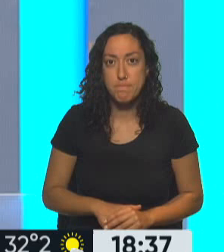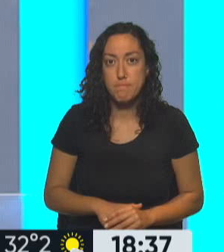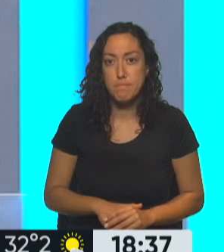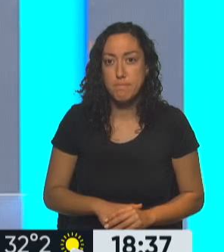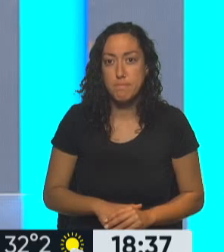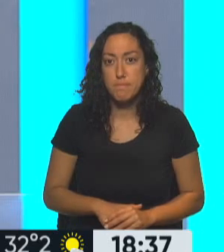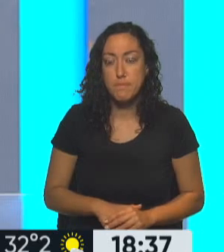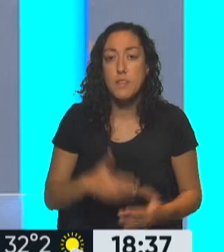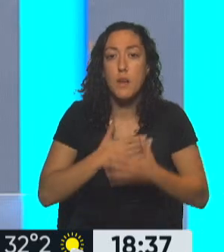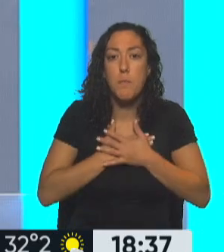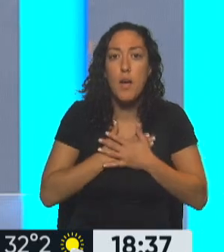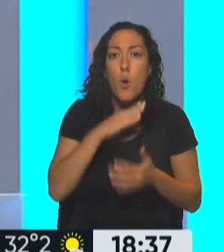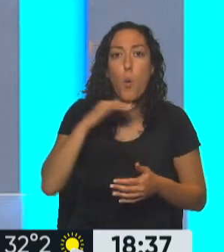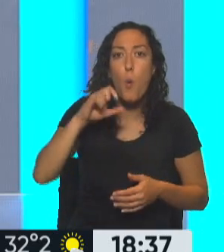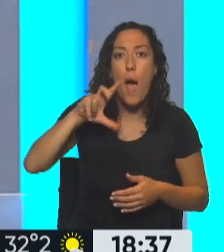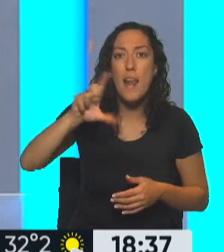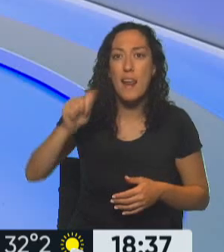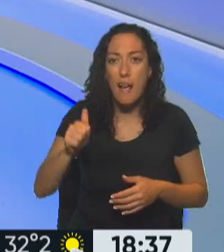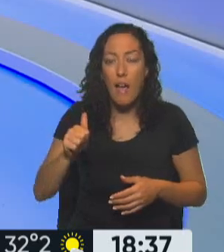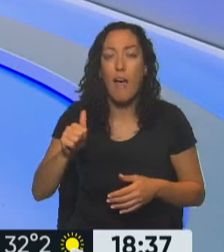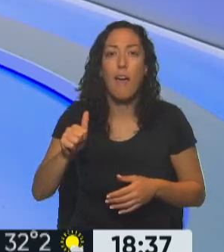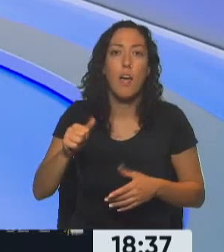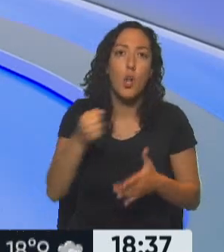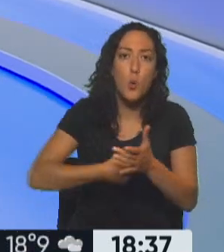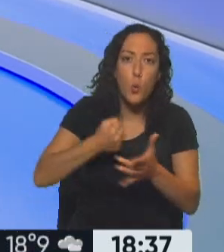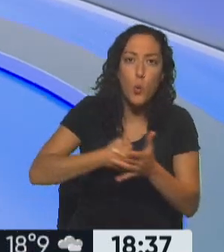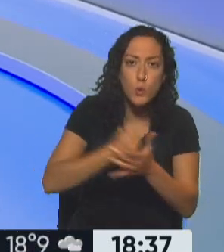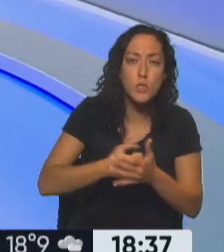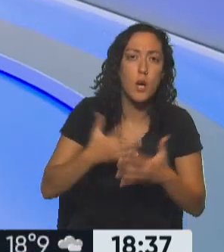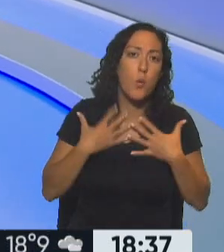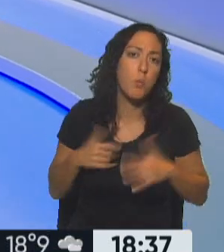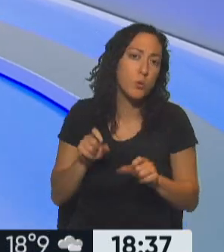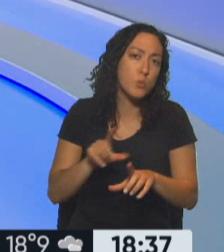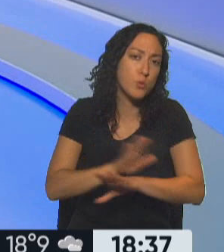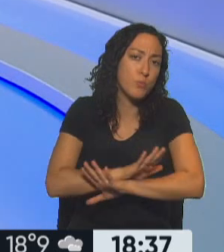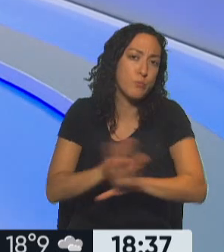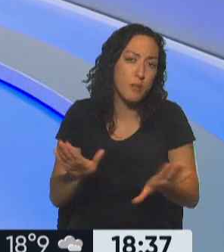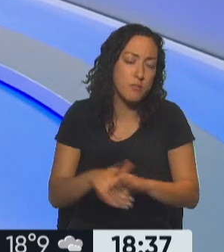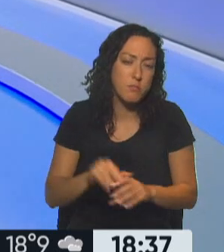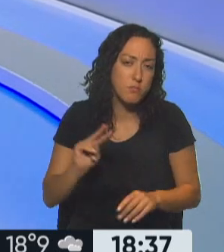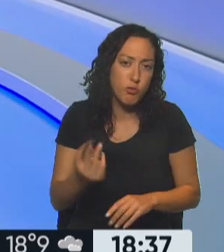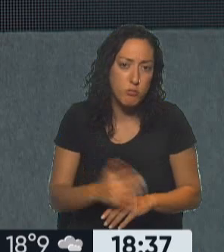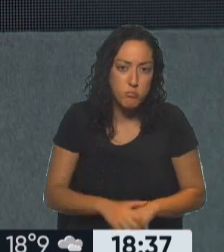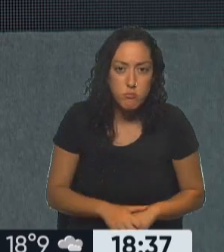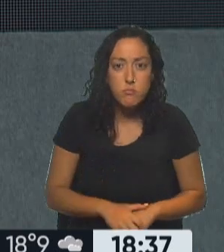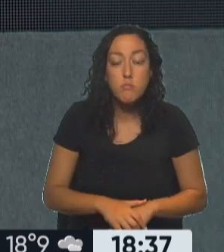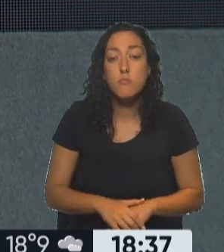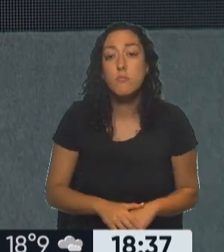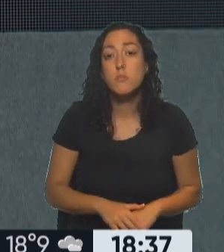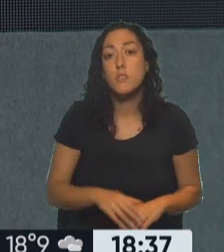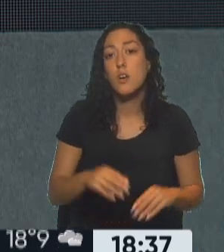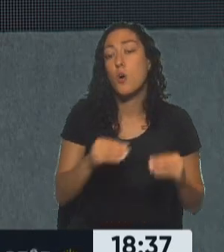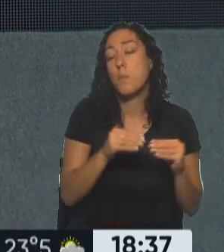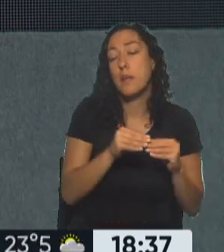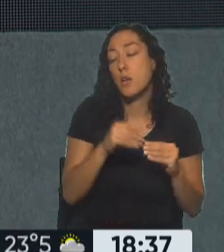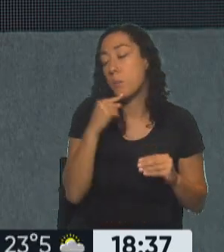Bueno, el amado Juanca, después de tantos años de lucha, el cuerpo le dijo basta. Lo digo, esta pregunta que te hace Néstor y la